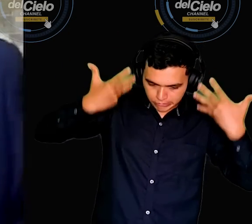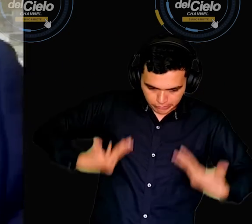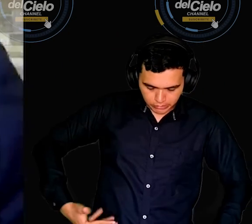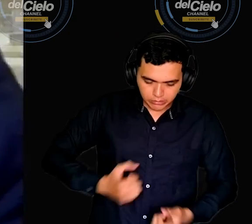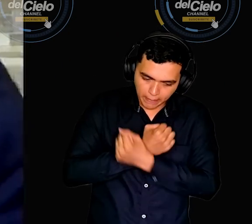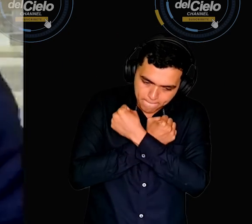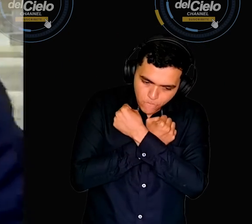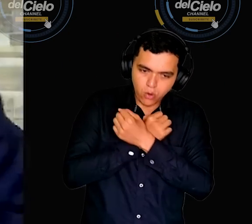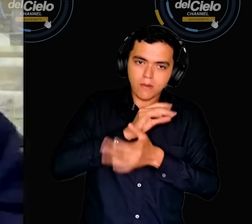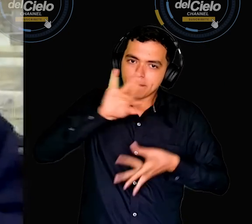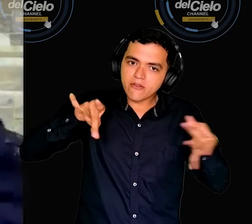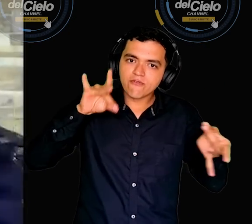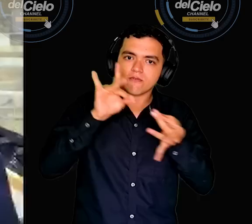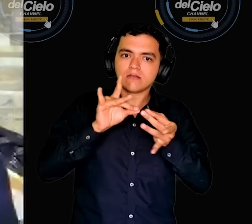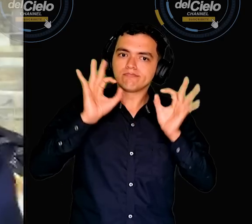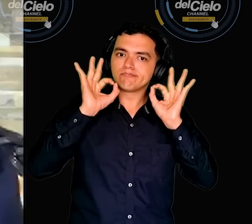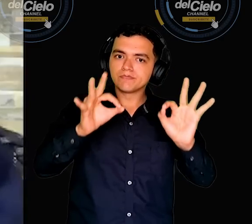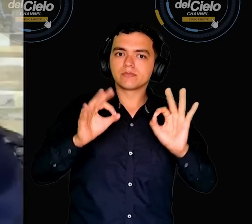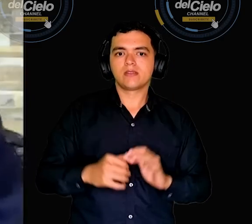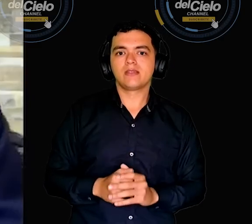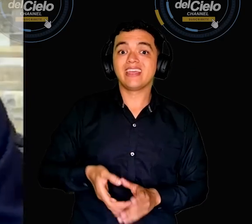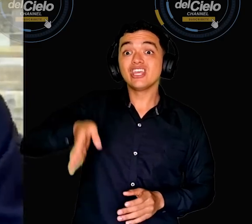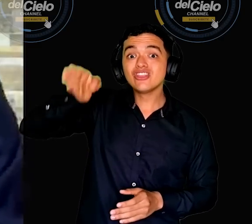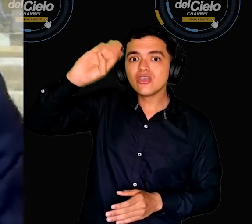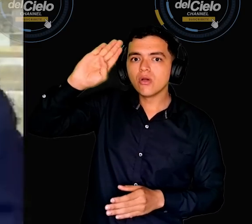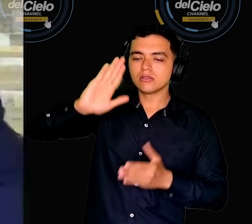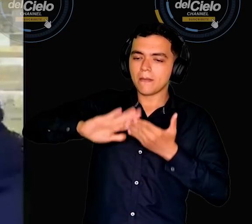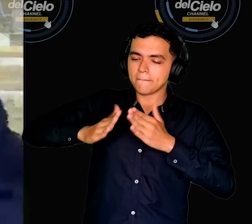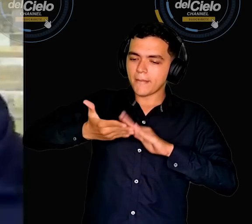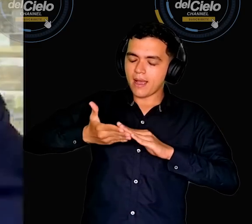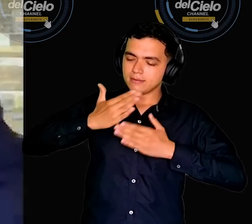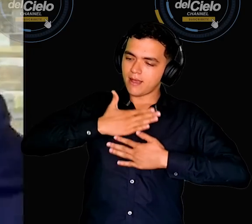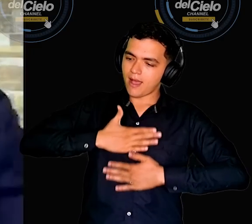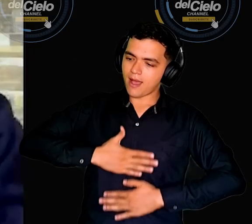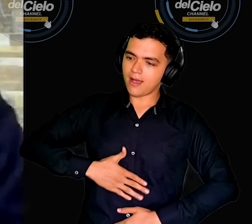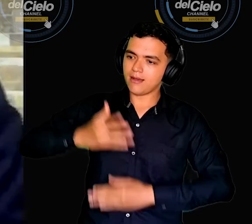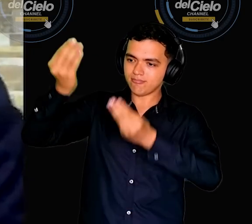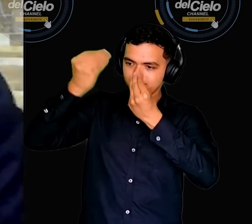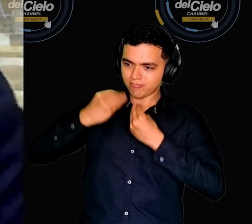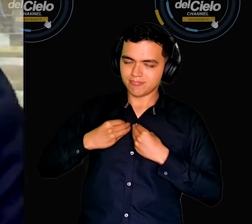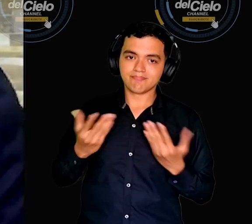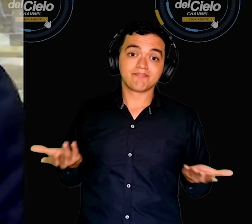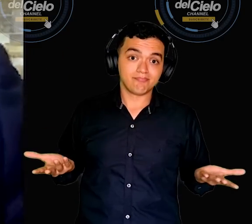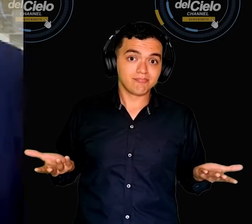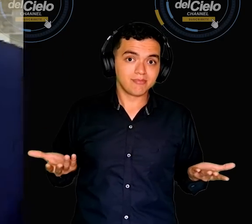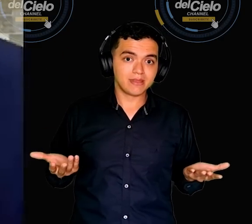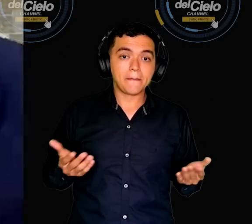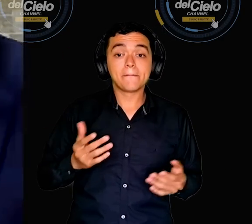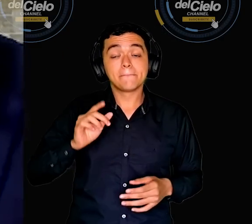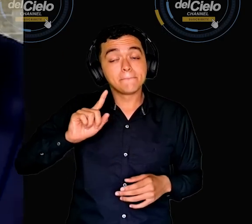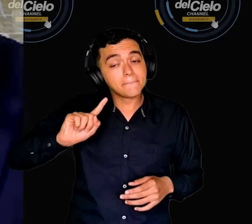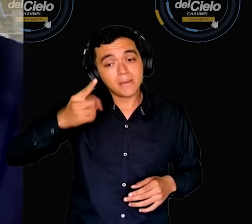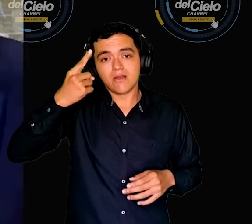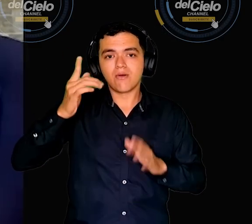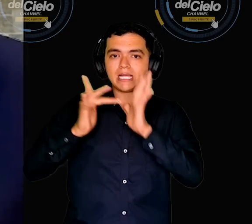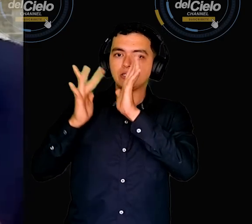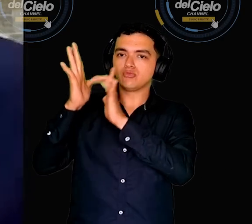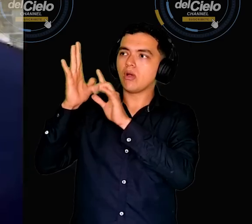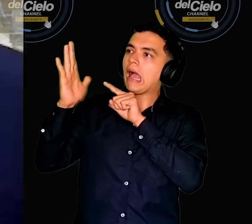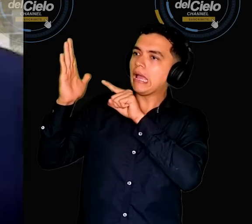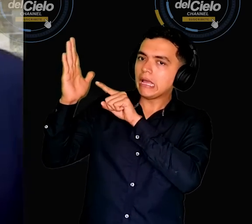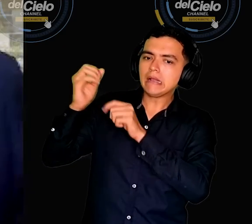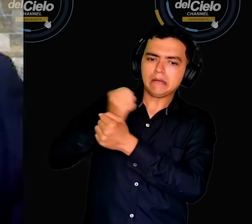perdón, soportándos. Yo siempre he preguntado, bueno, ¿uno soporta lo que le gusta